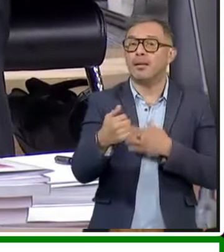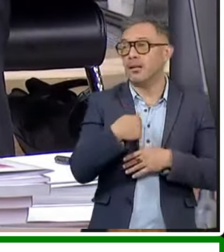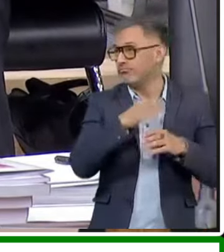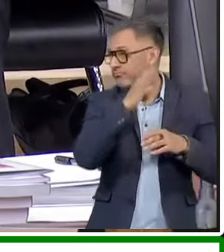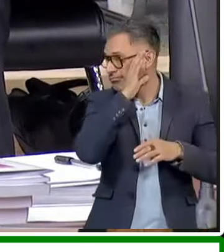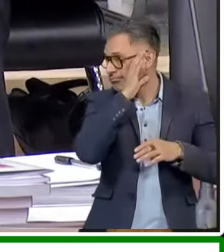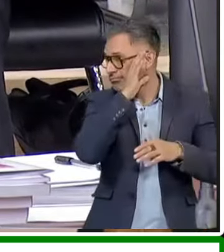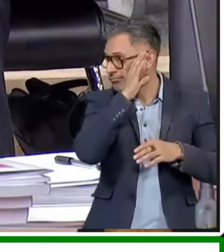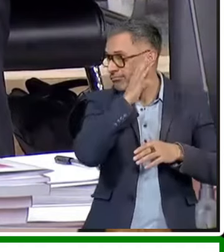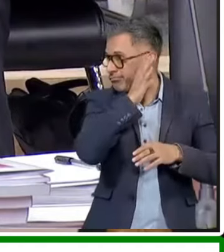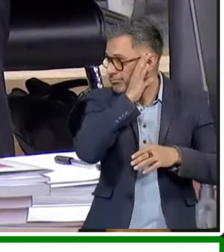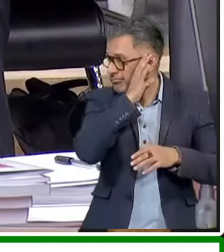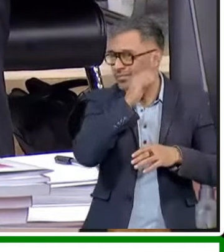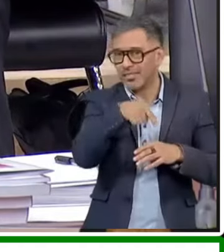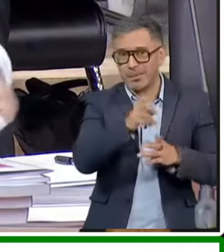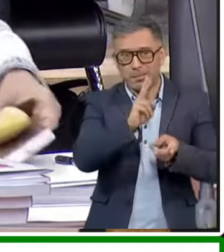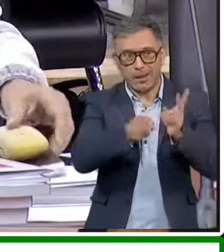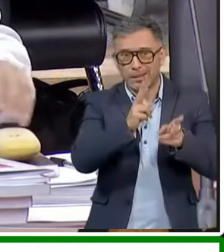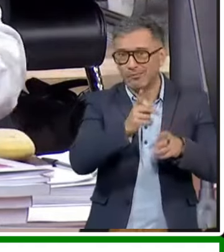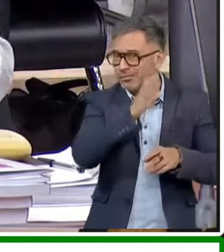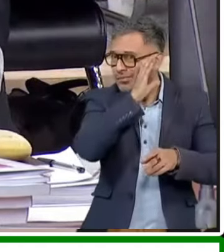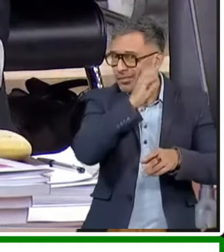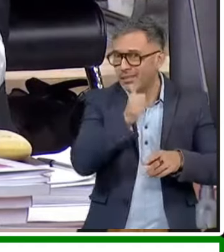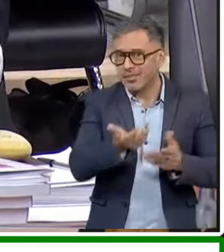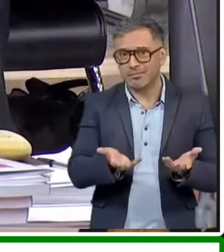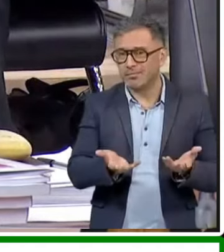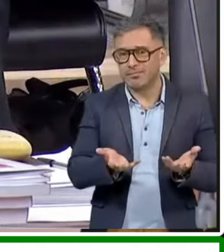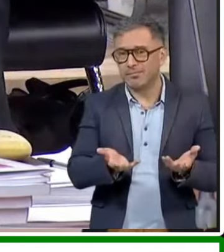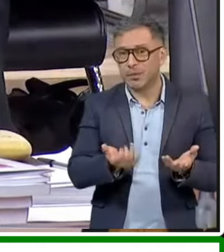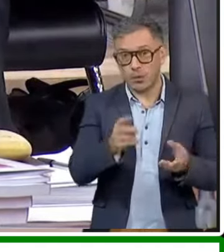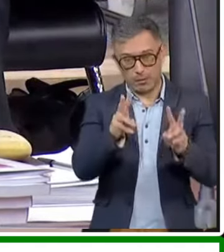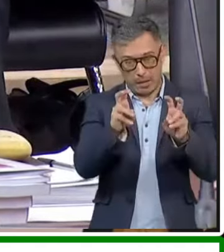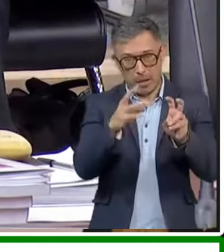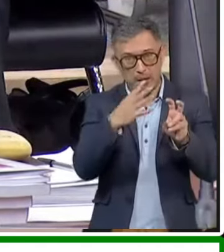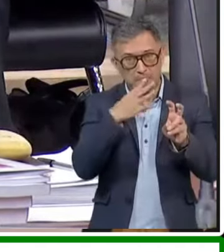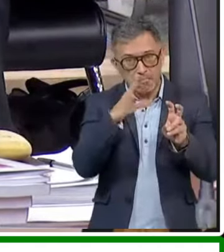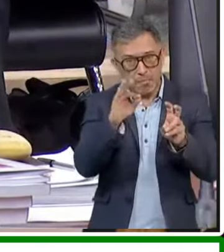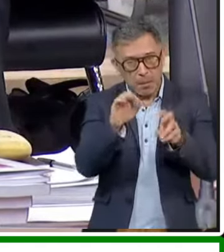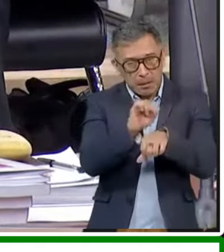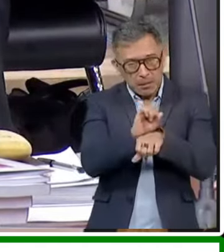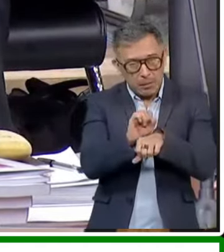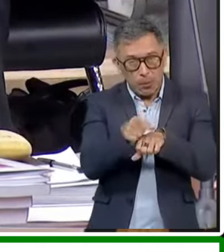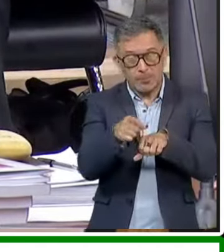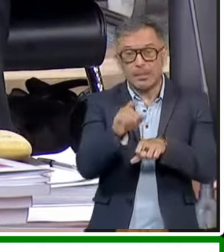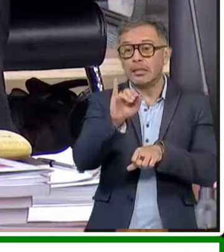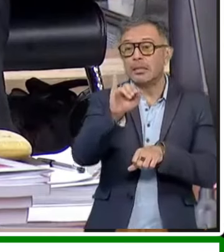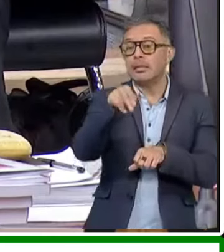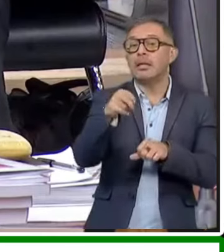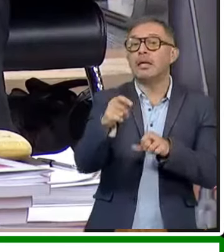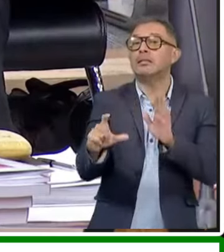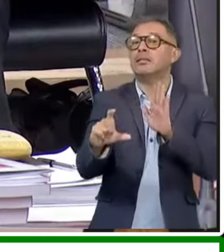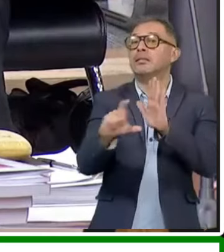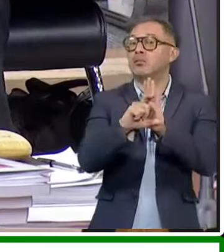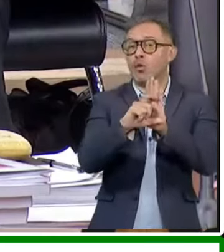estamos planteando. Esto no es un asunto menor. El uso del emblema del INE en